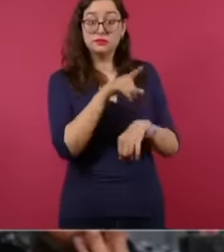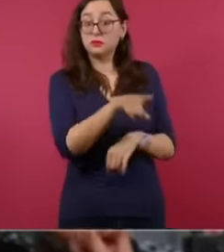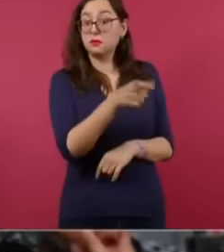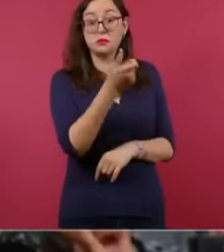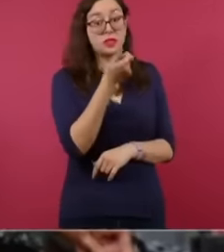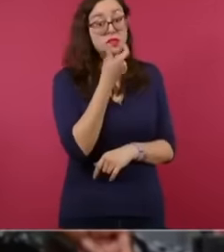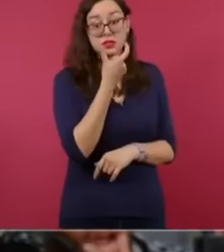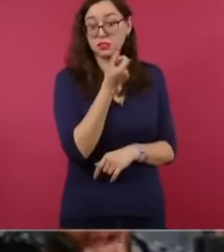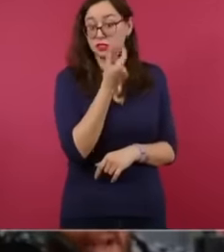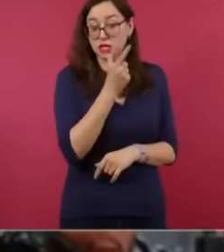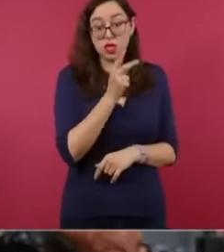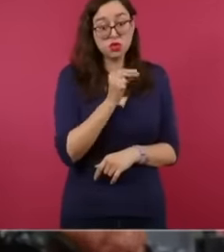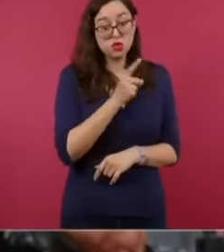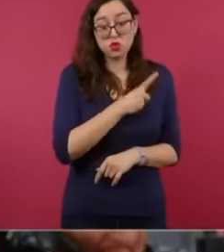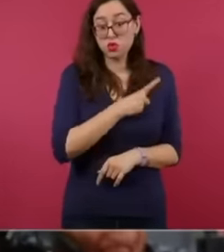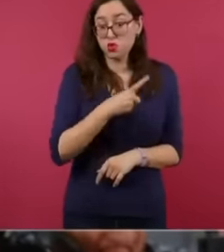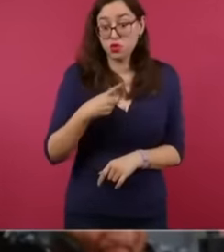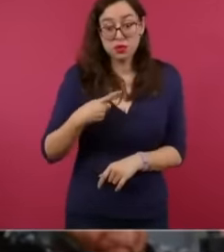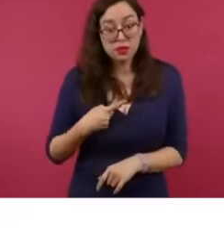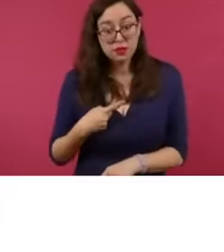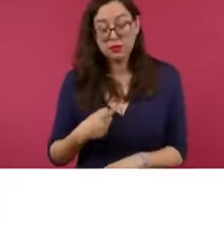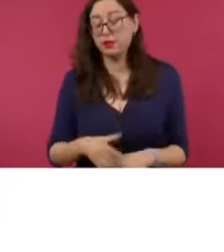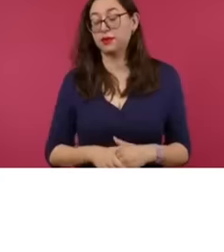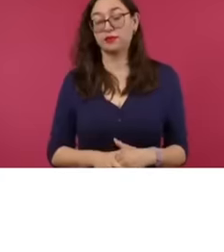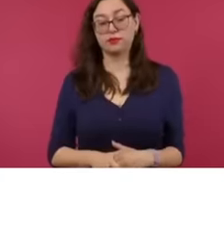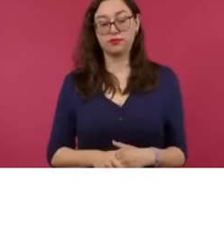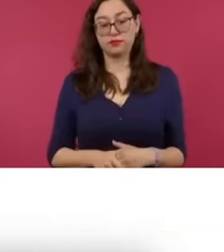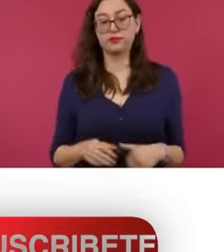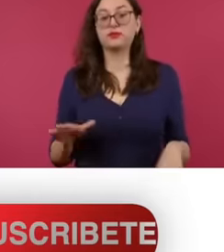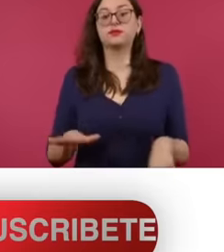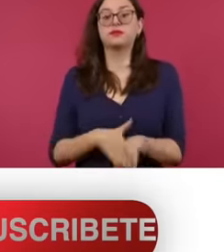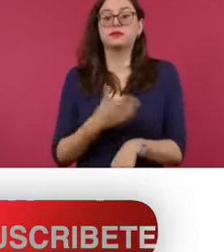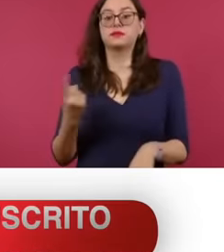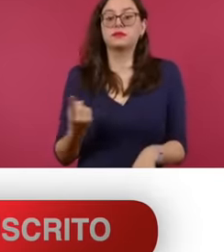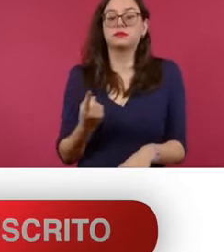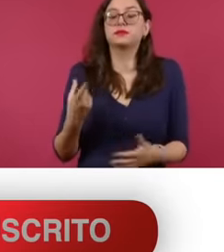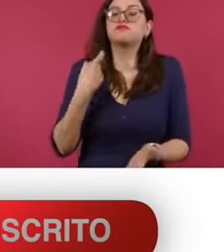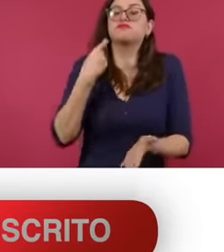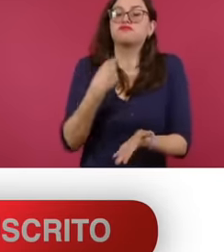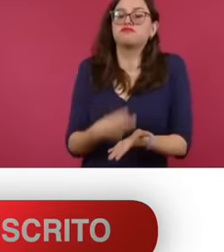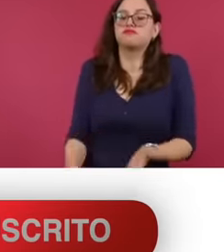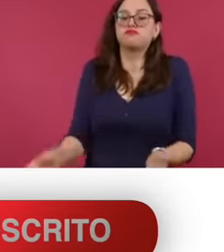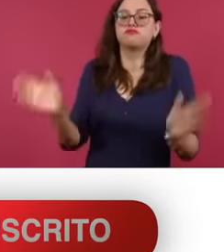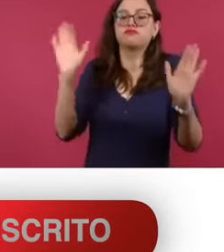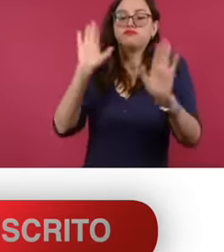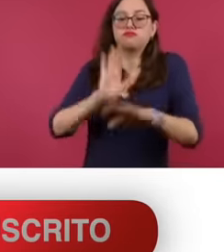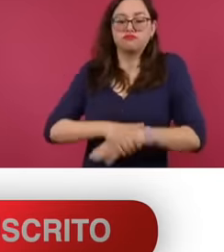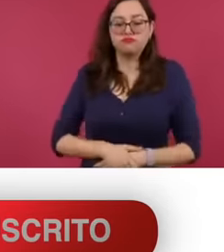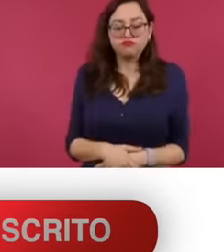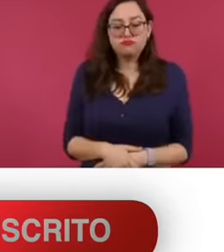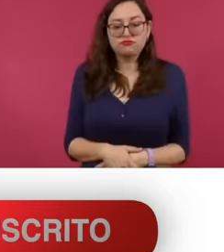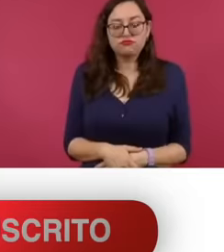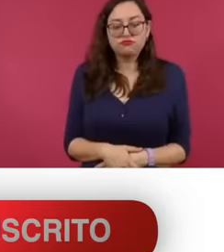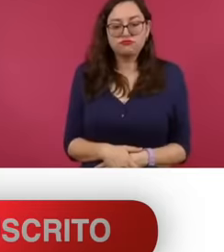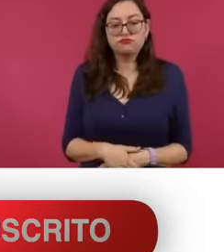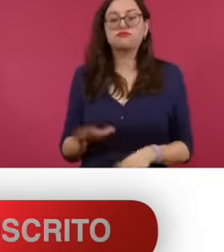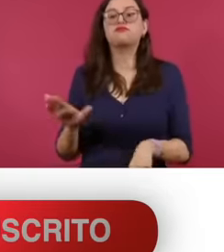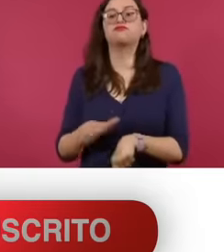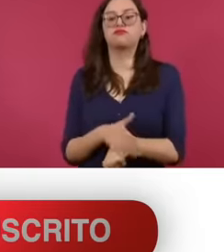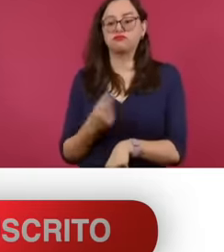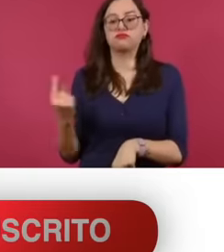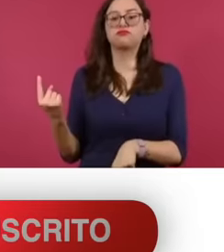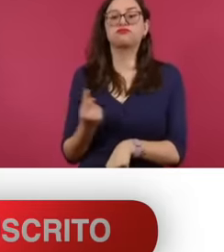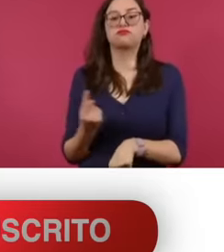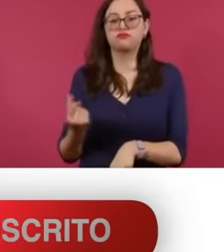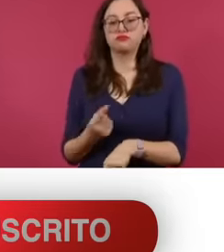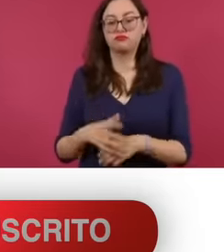no le compren a intermediarios. ¿Por qué entonces usted permite intermediarios? ¿Por qué, presidente? Cuando es